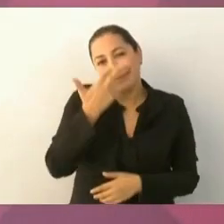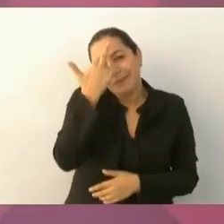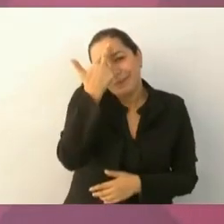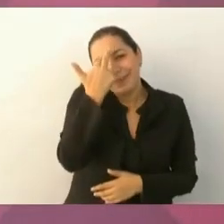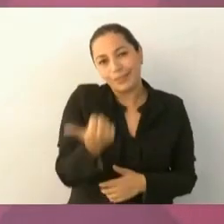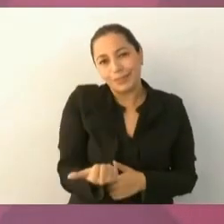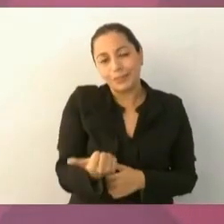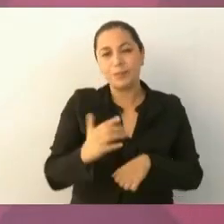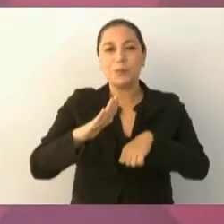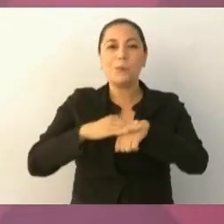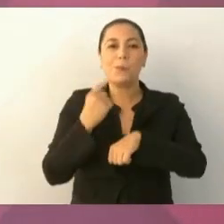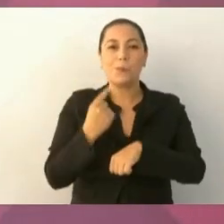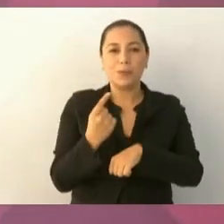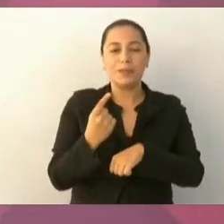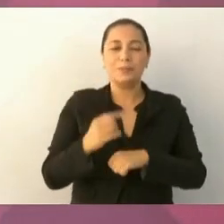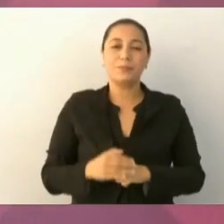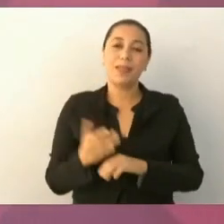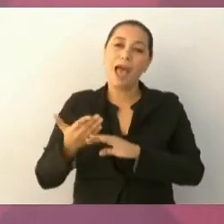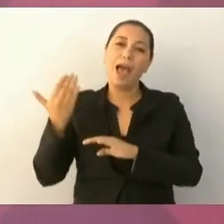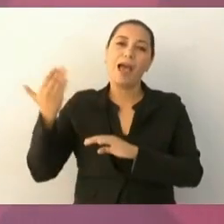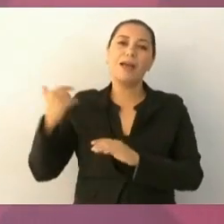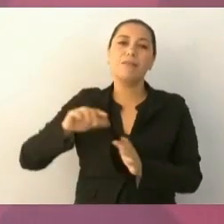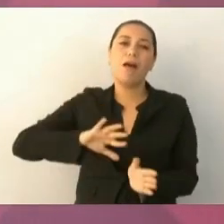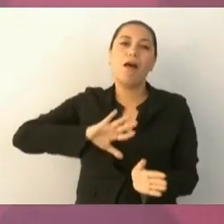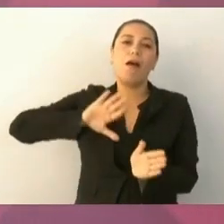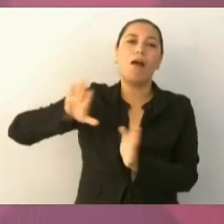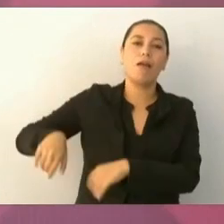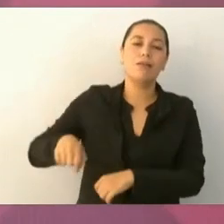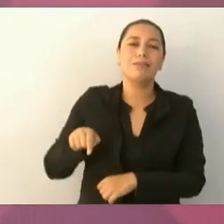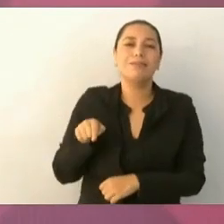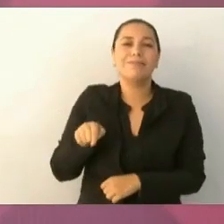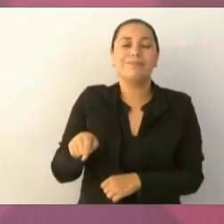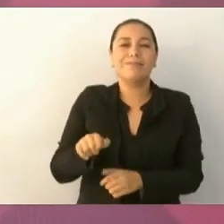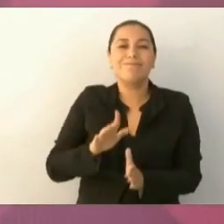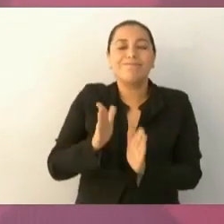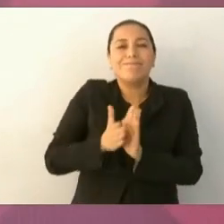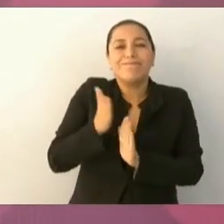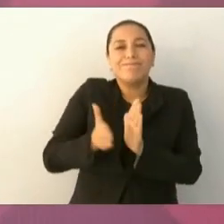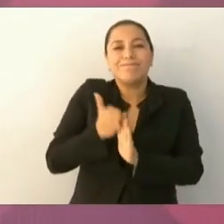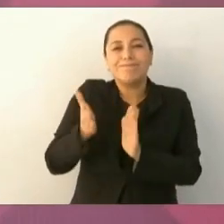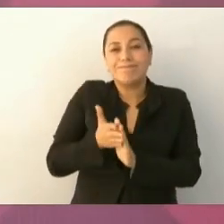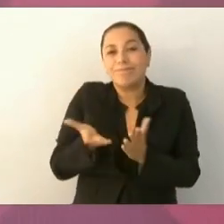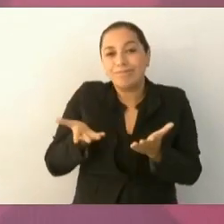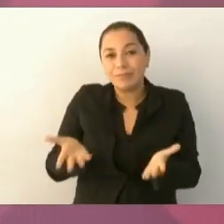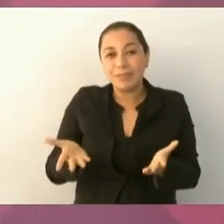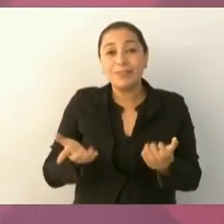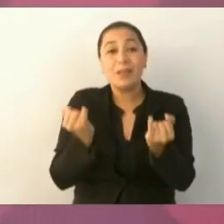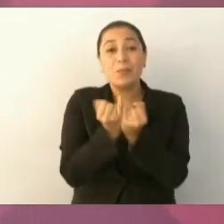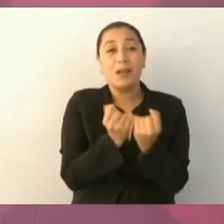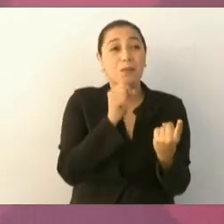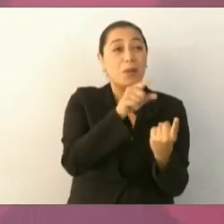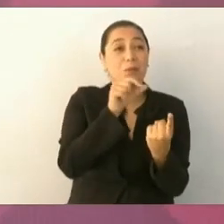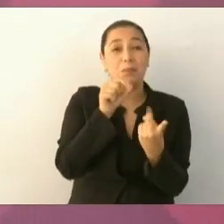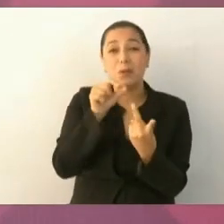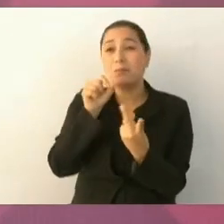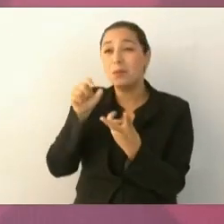porque se había quedado tirada la construcción, como muchas otras en todo el